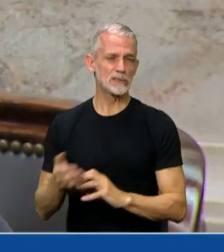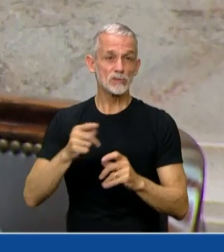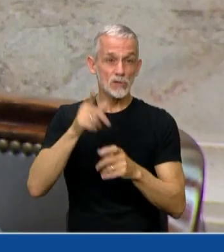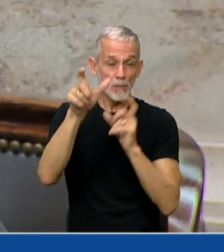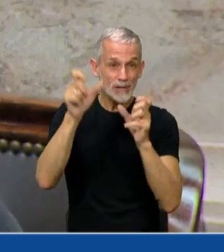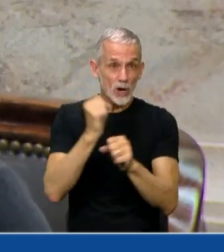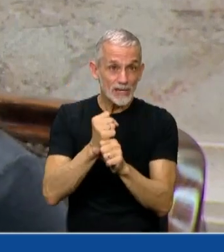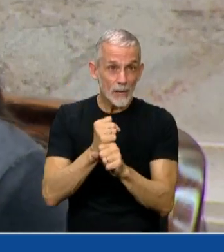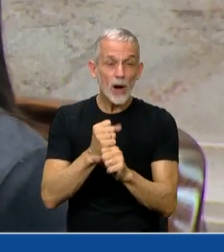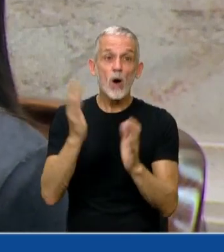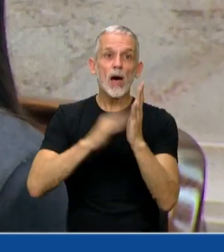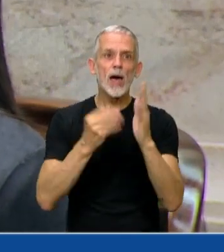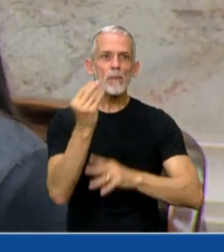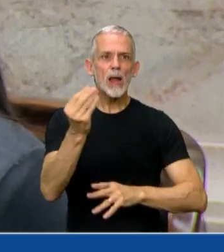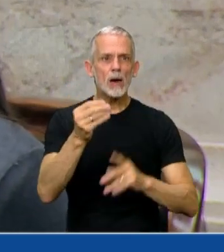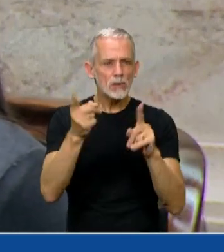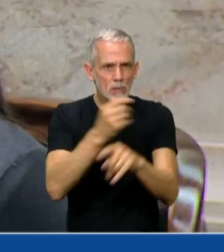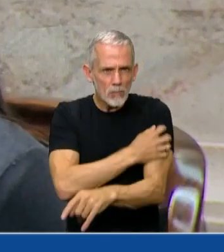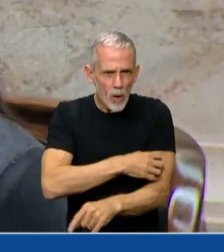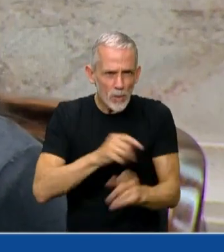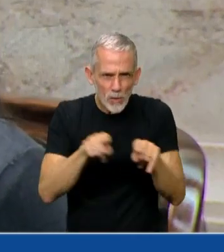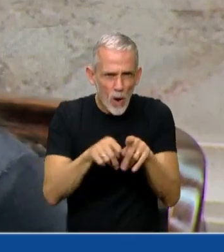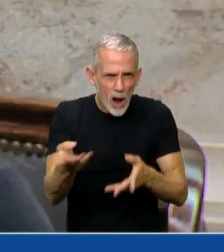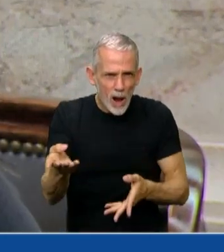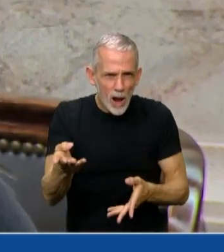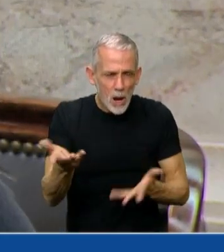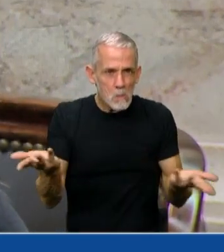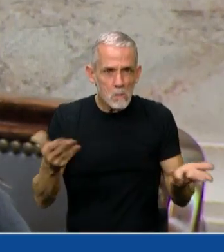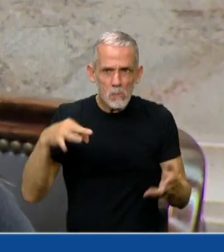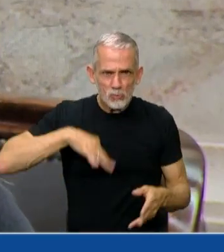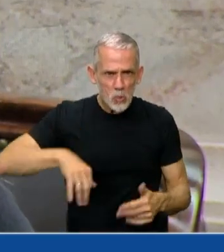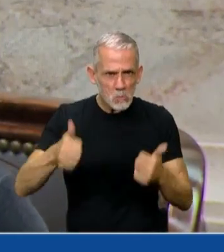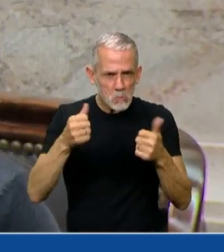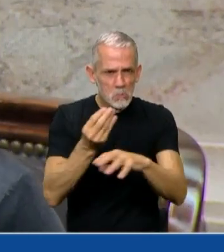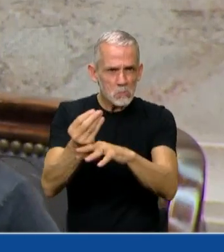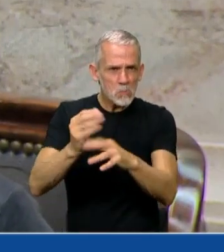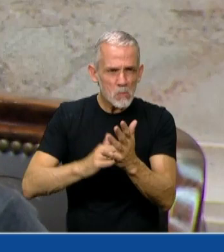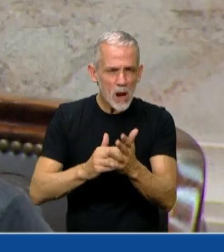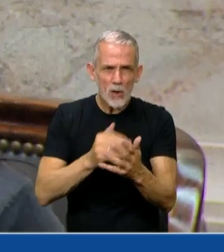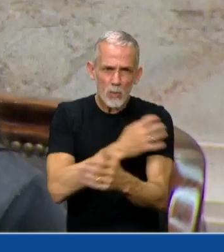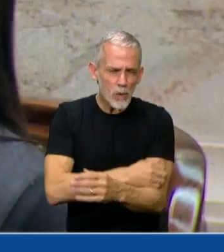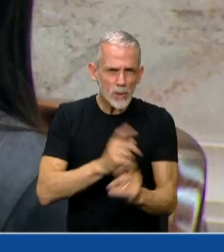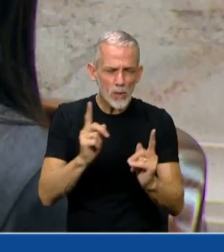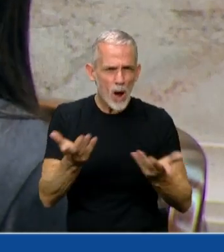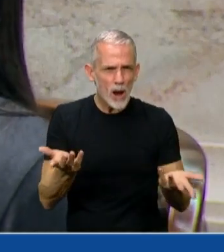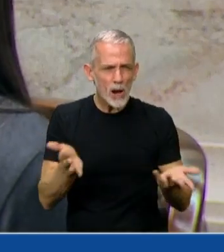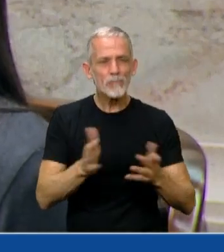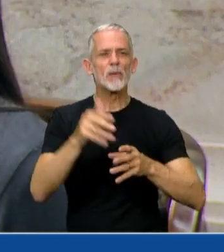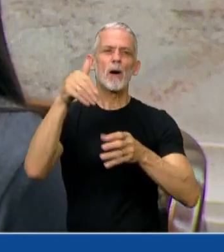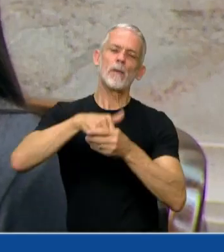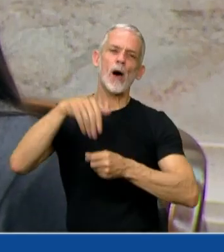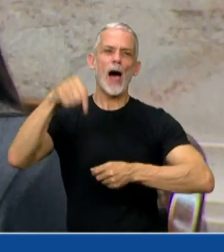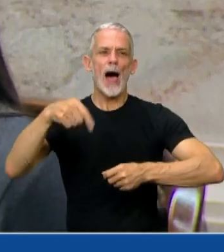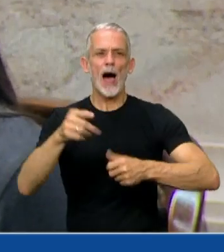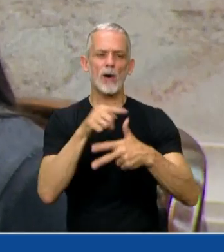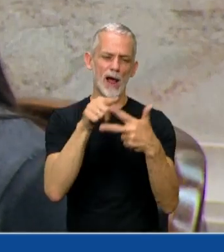trabajador aún en blanco es pobre. Y como estos paliativos, como votar